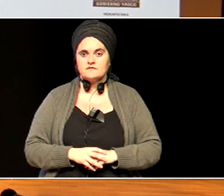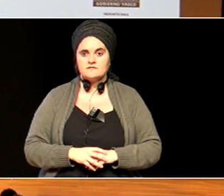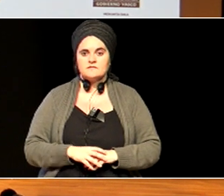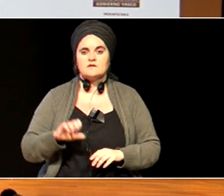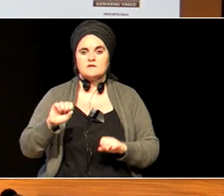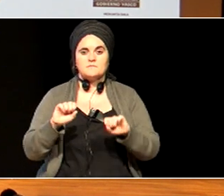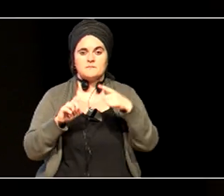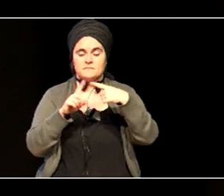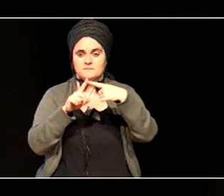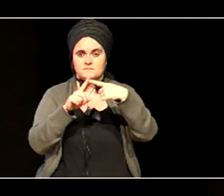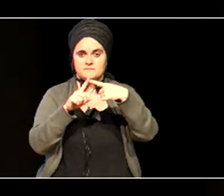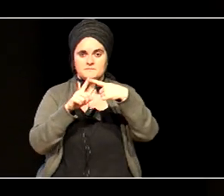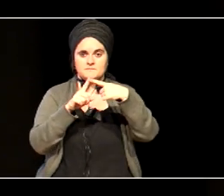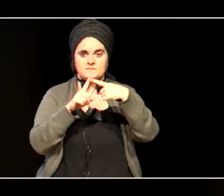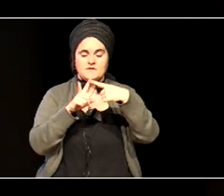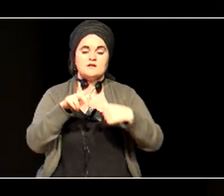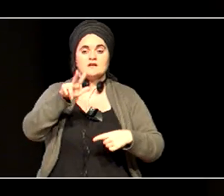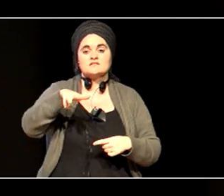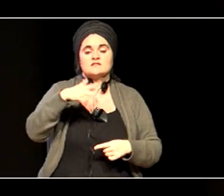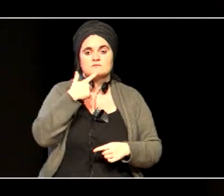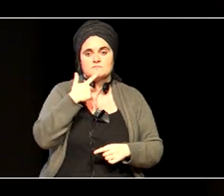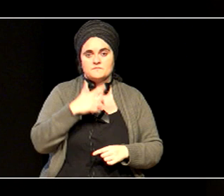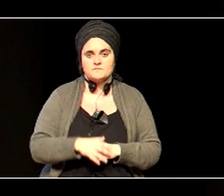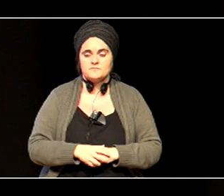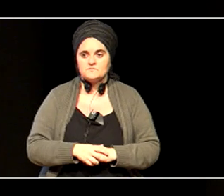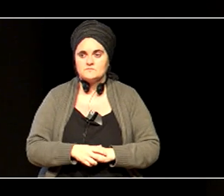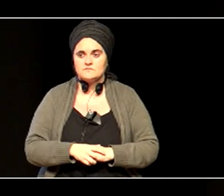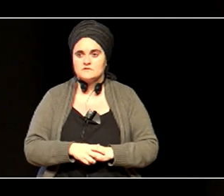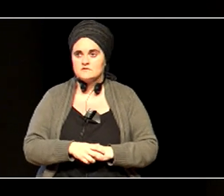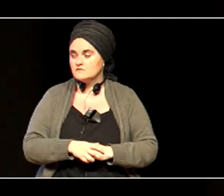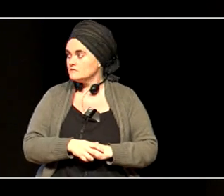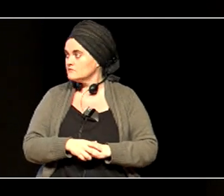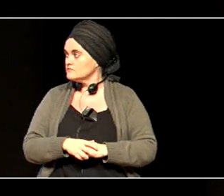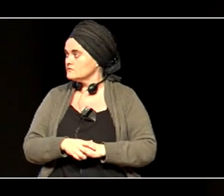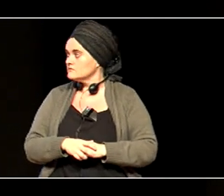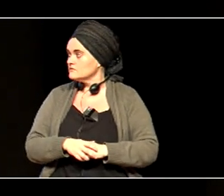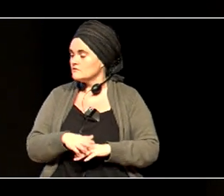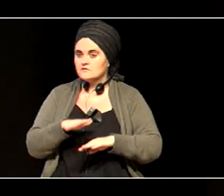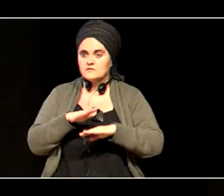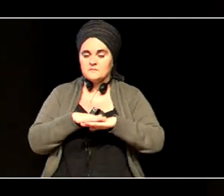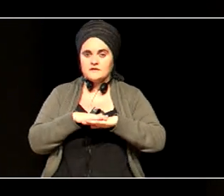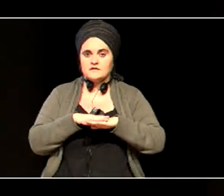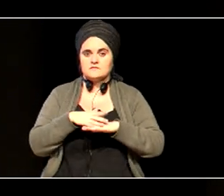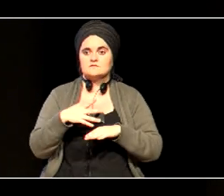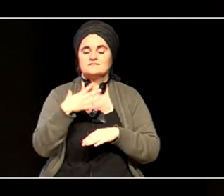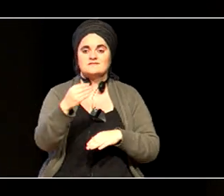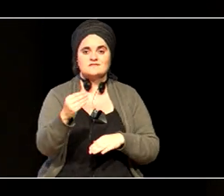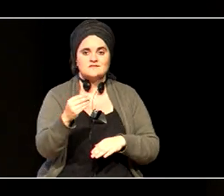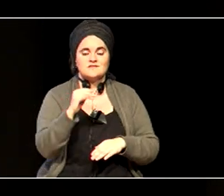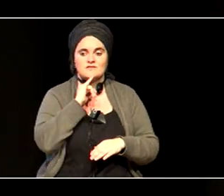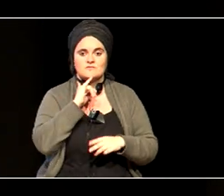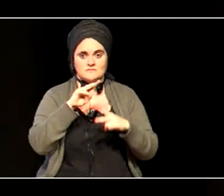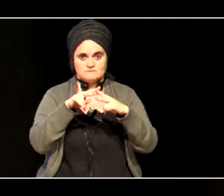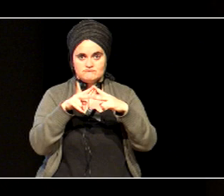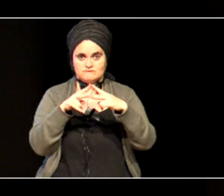Lehenengoa da, gazteleraz esango du, tere, ba, izkuntza bietan ulertu alizateko, eta askotan itsegin